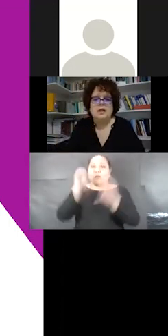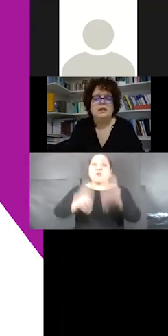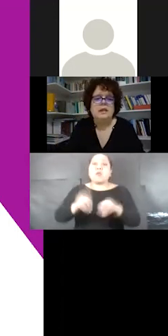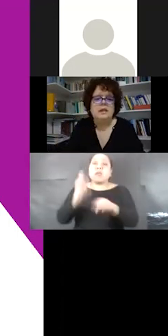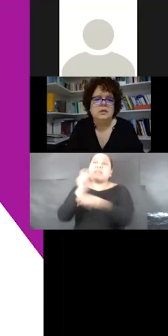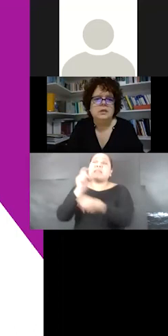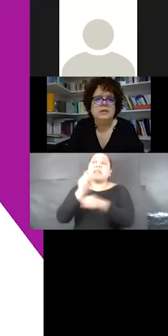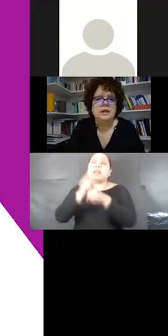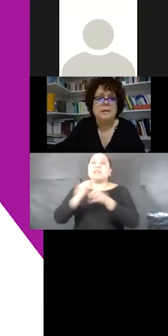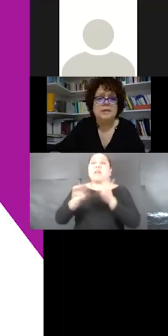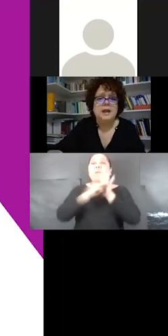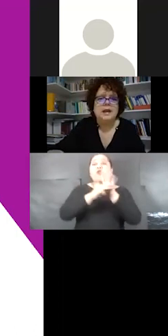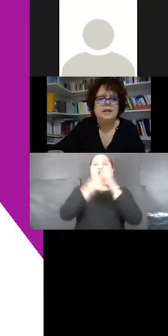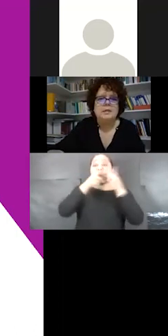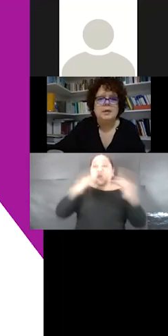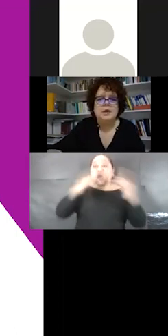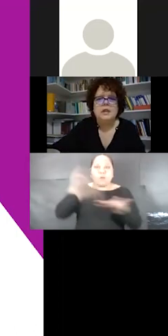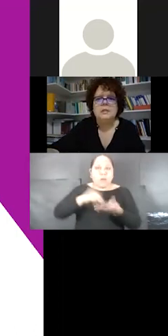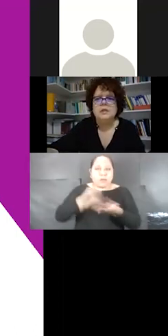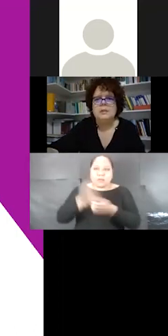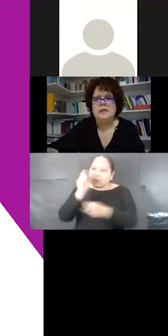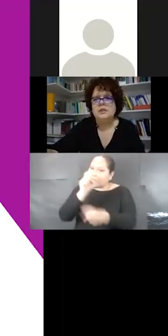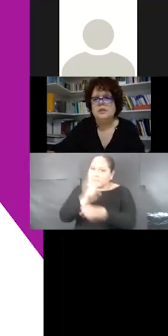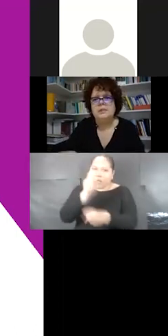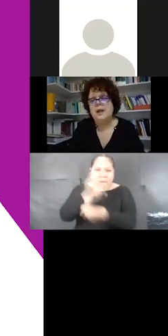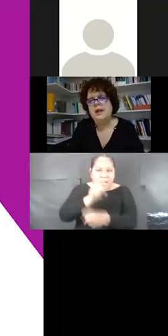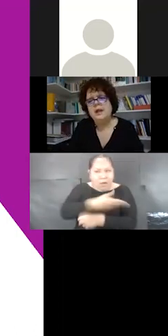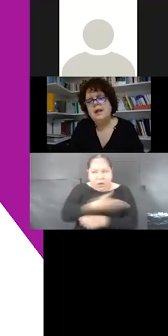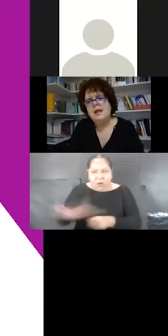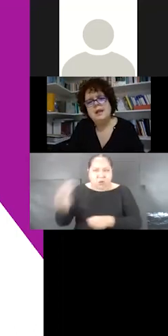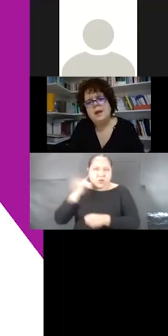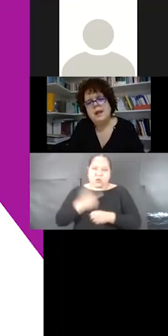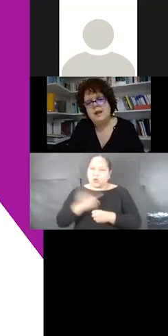a la lengua de señas, ¿no? Es capacitar a la gente, porque no tenemos capacitación ni para